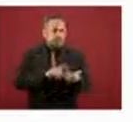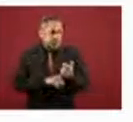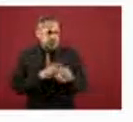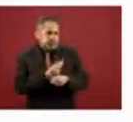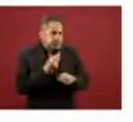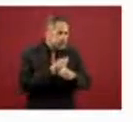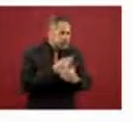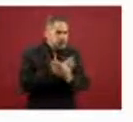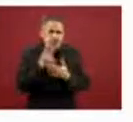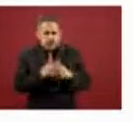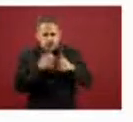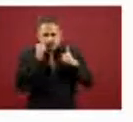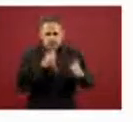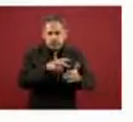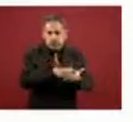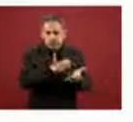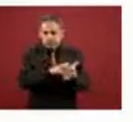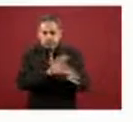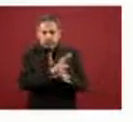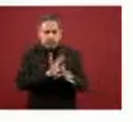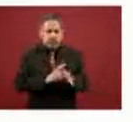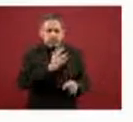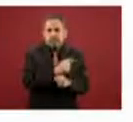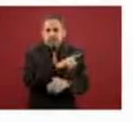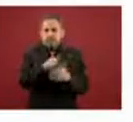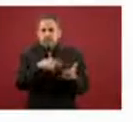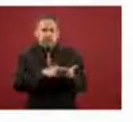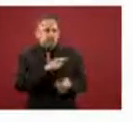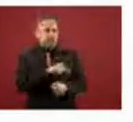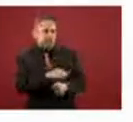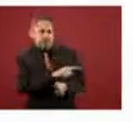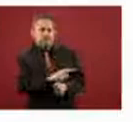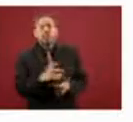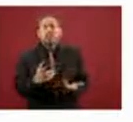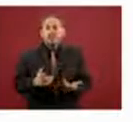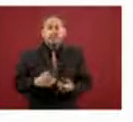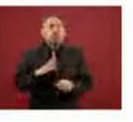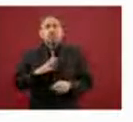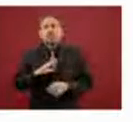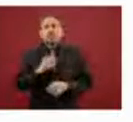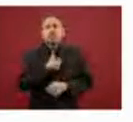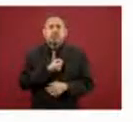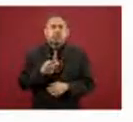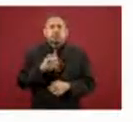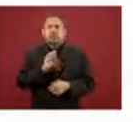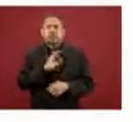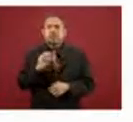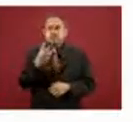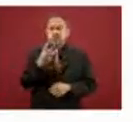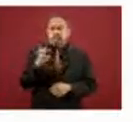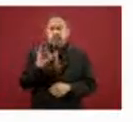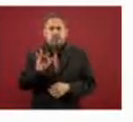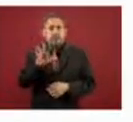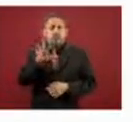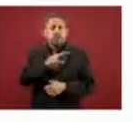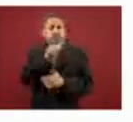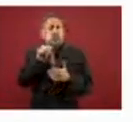del programa de mejoramiento de espacios públicos, tenemos en el orden de 348 obras